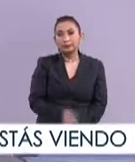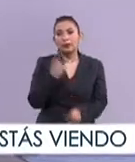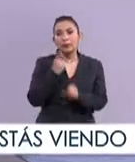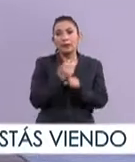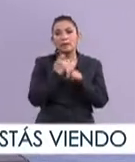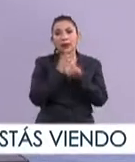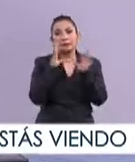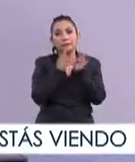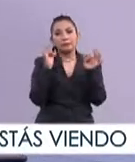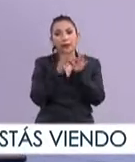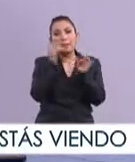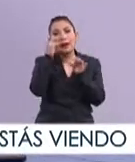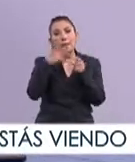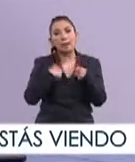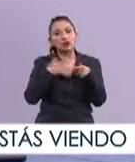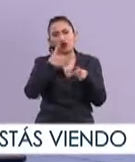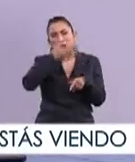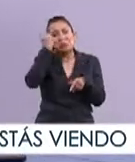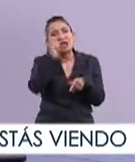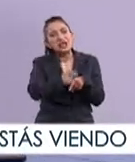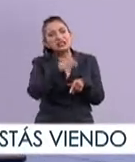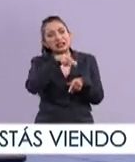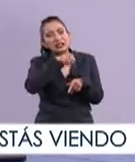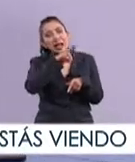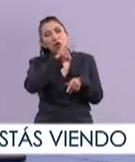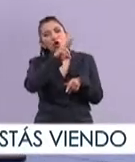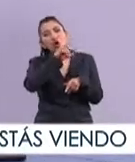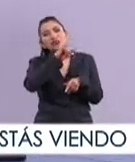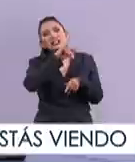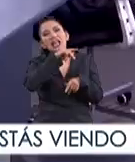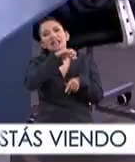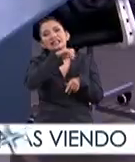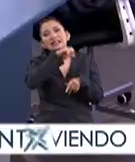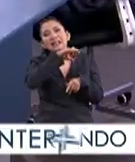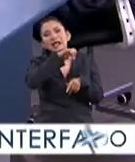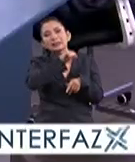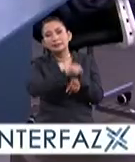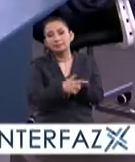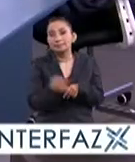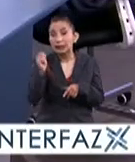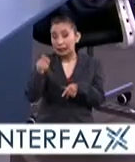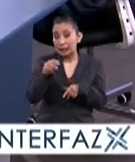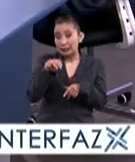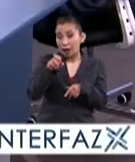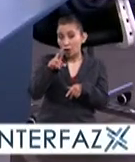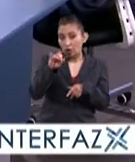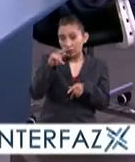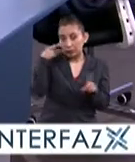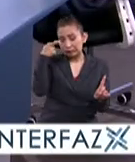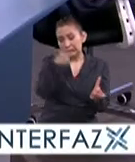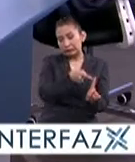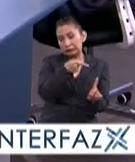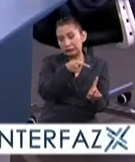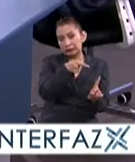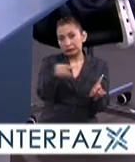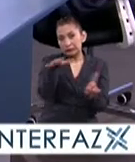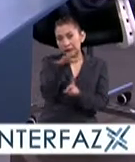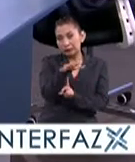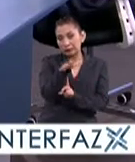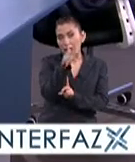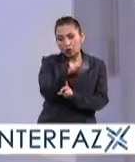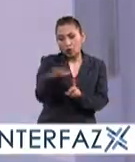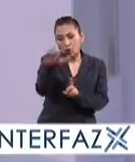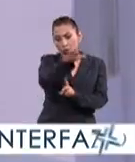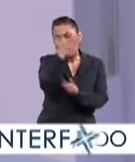Primero, explíquenos, para la gente que no sabe bien, ¿qué son las neurociencias, doctor? Las neurociencias están enfocadas, es